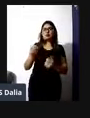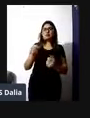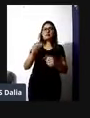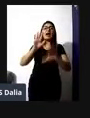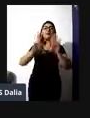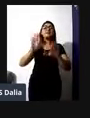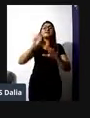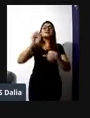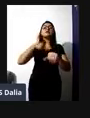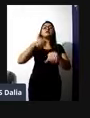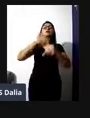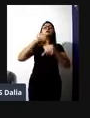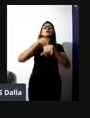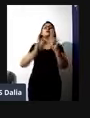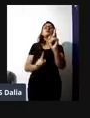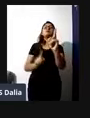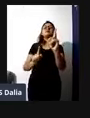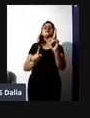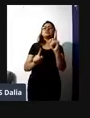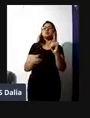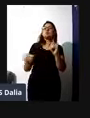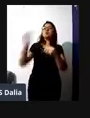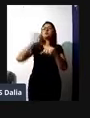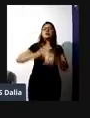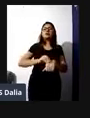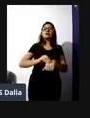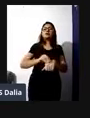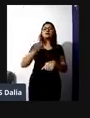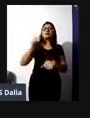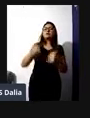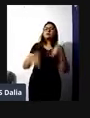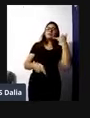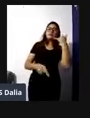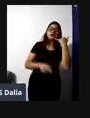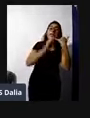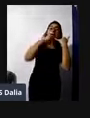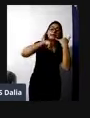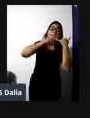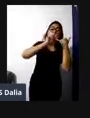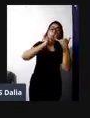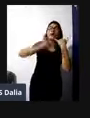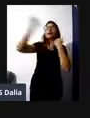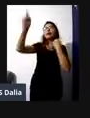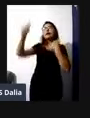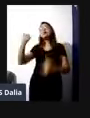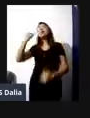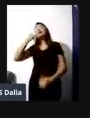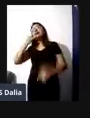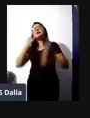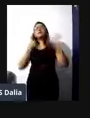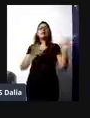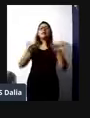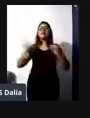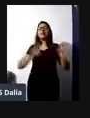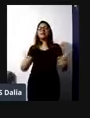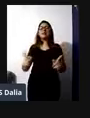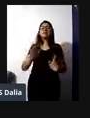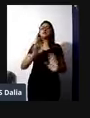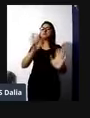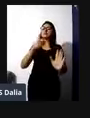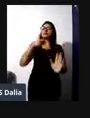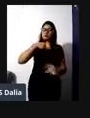veces sucede que te dan números de teléfono y andas paseándote por toda la República y nadie te da información, entonces para que nosotros les demos el número de